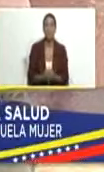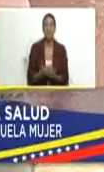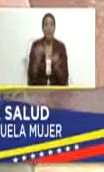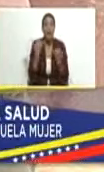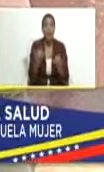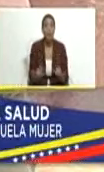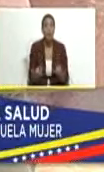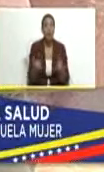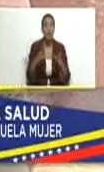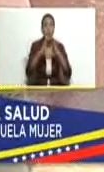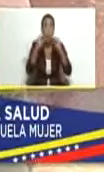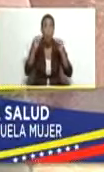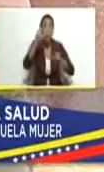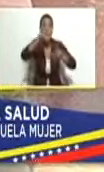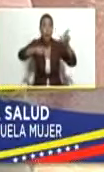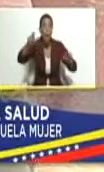Ahora,